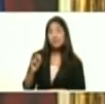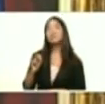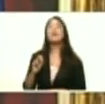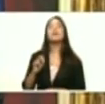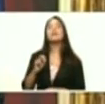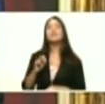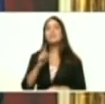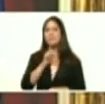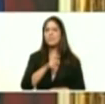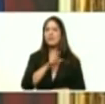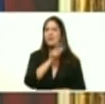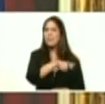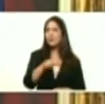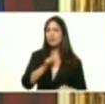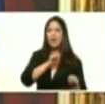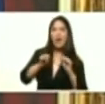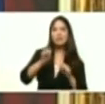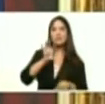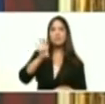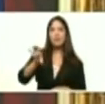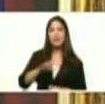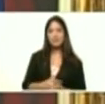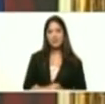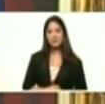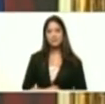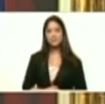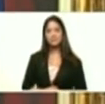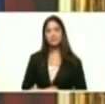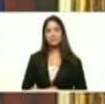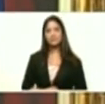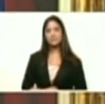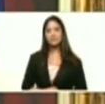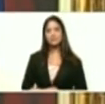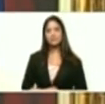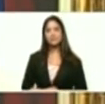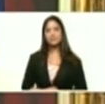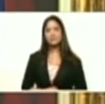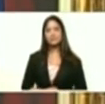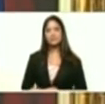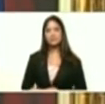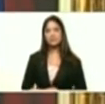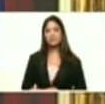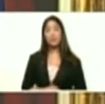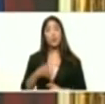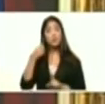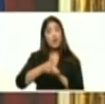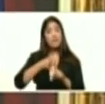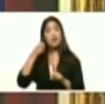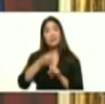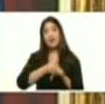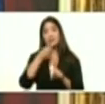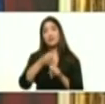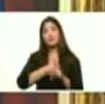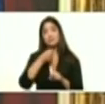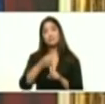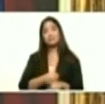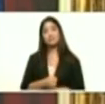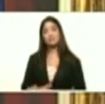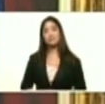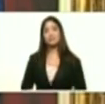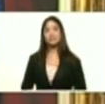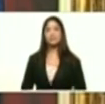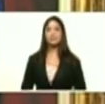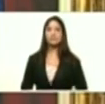antipatria, y la antipatria, es una batalla, compatriota,